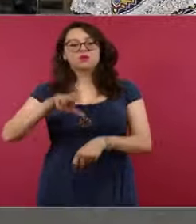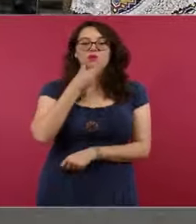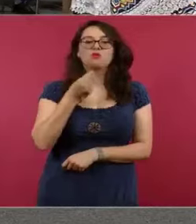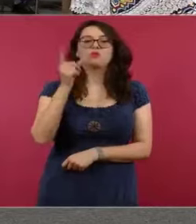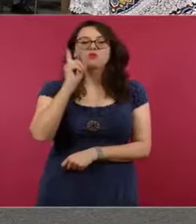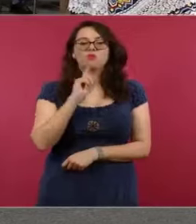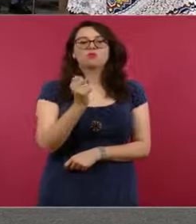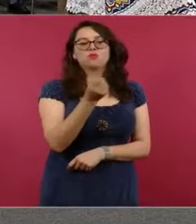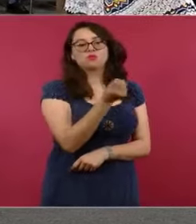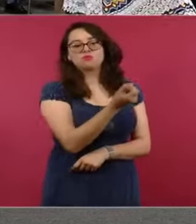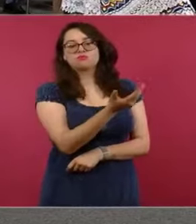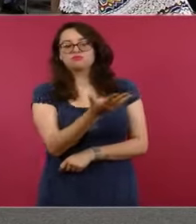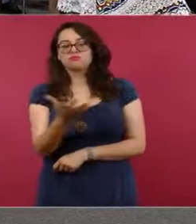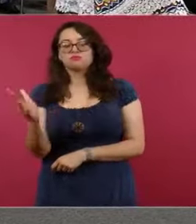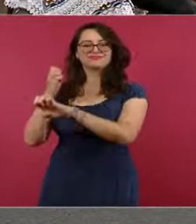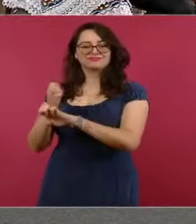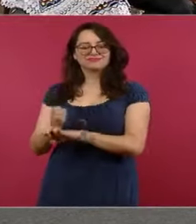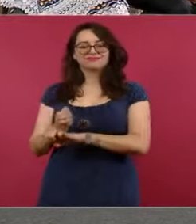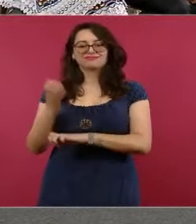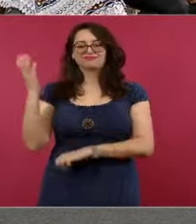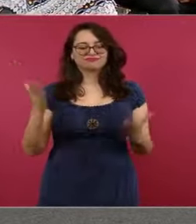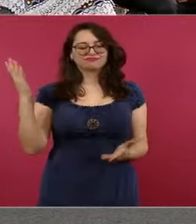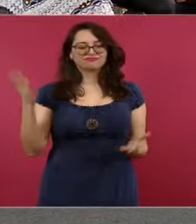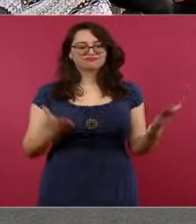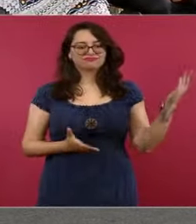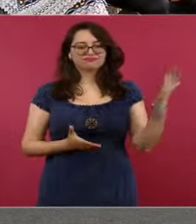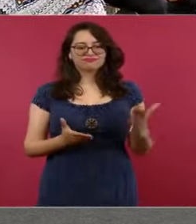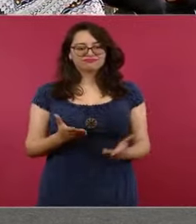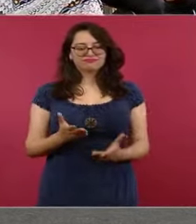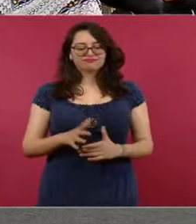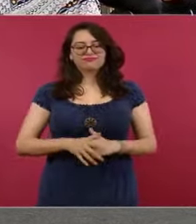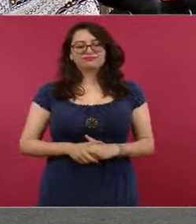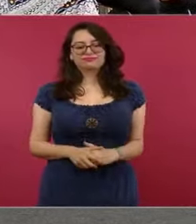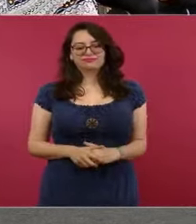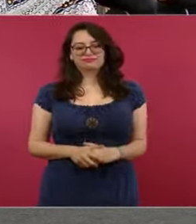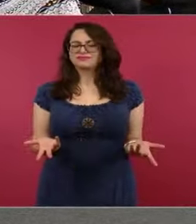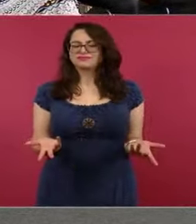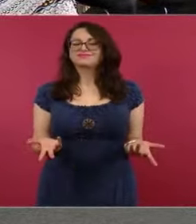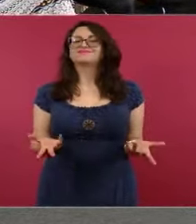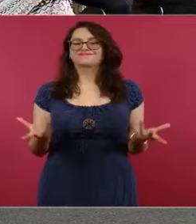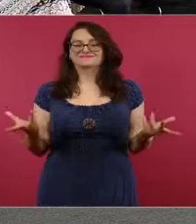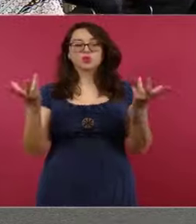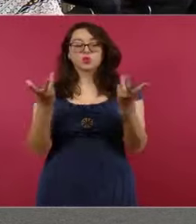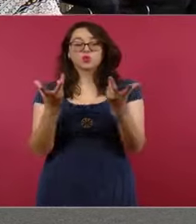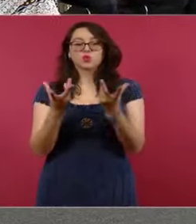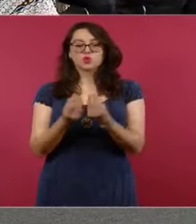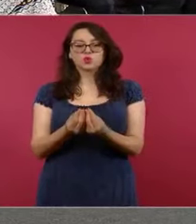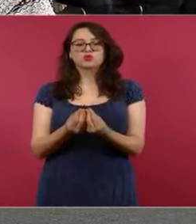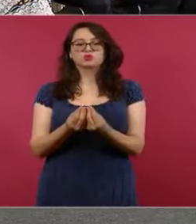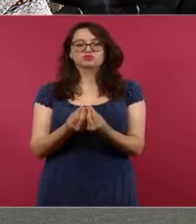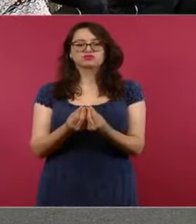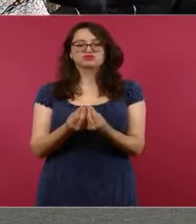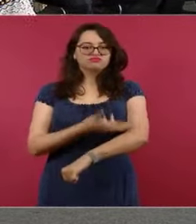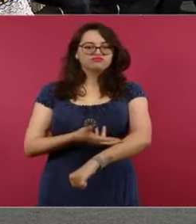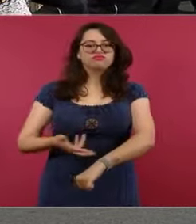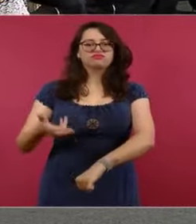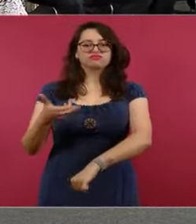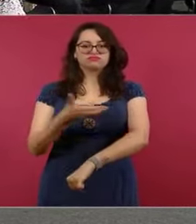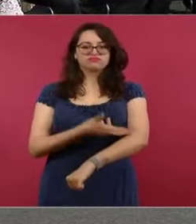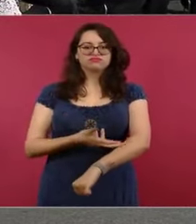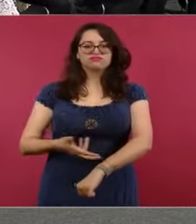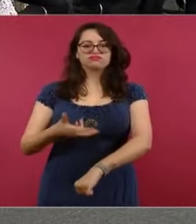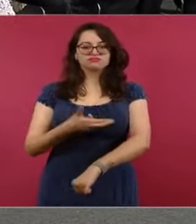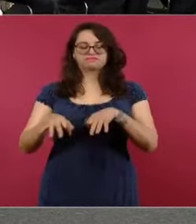23 entidades federativas, porque de manera conjunta hemos venido trabajando